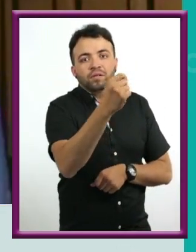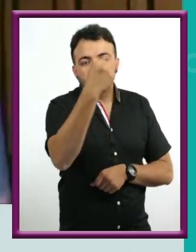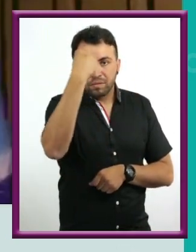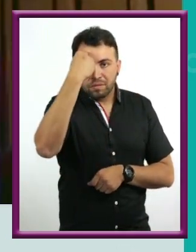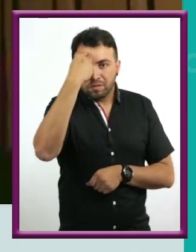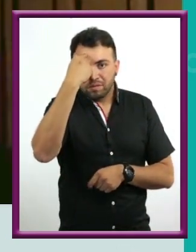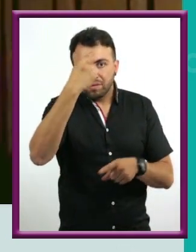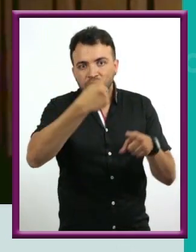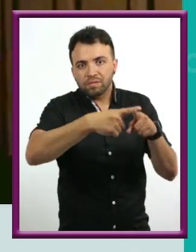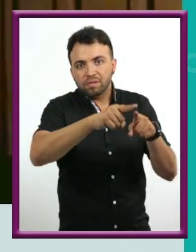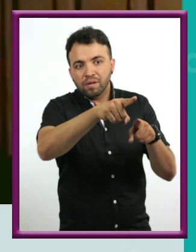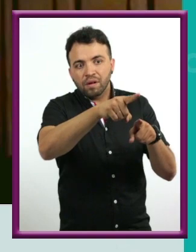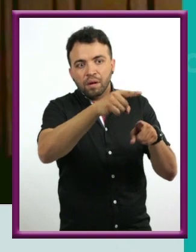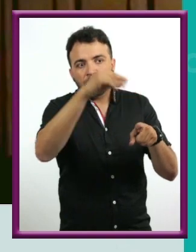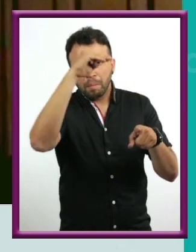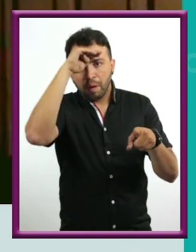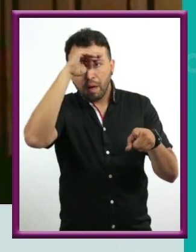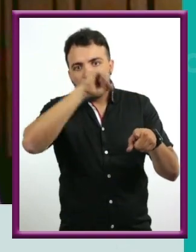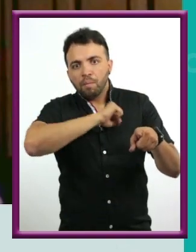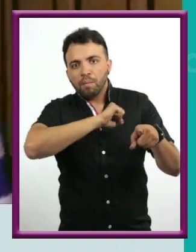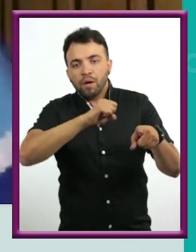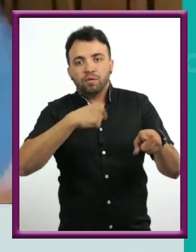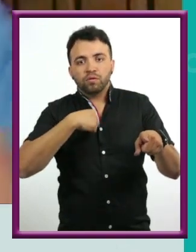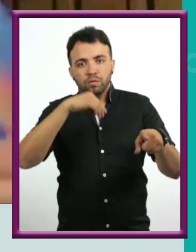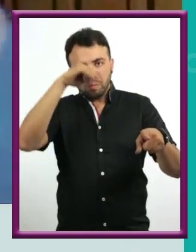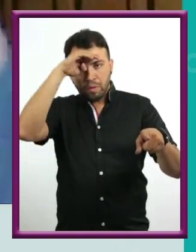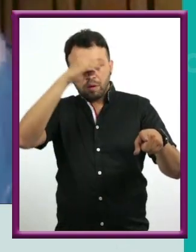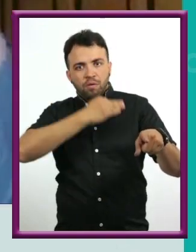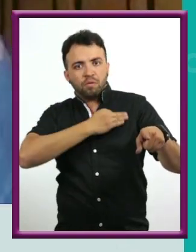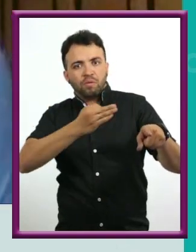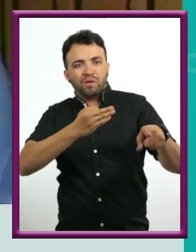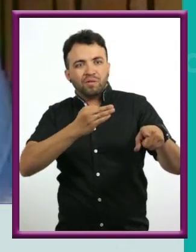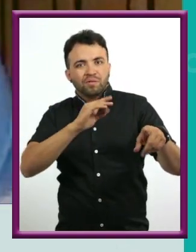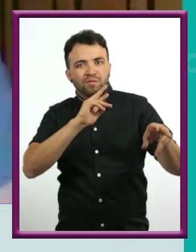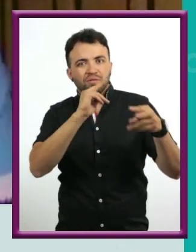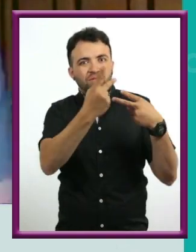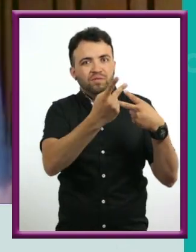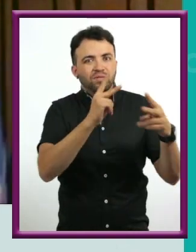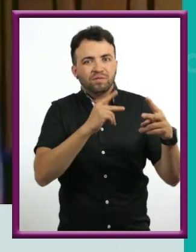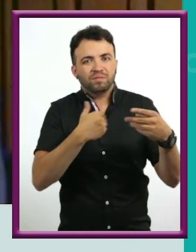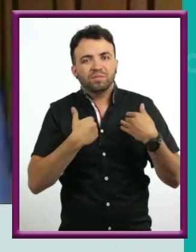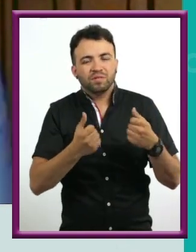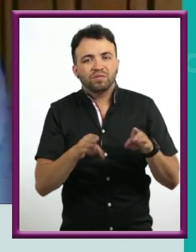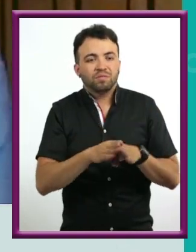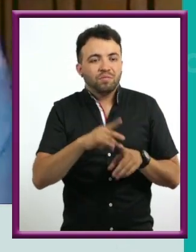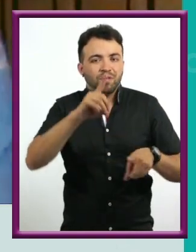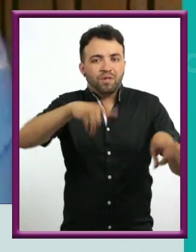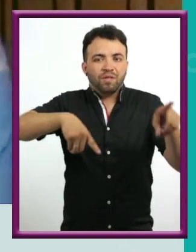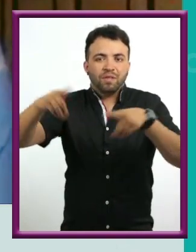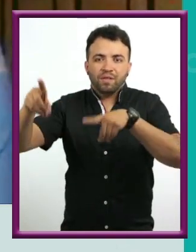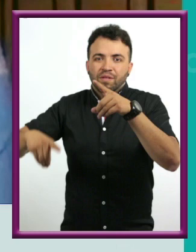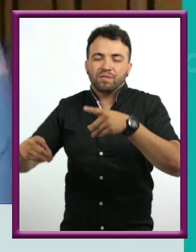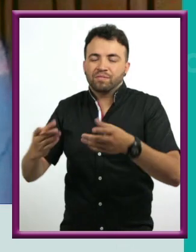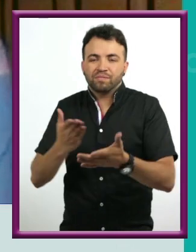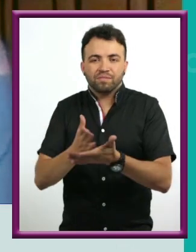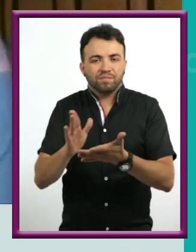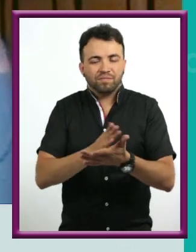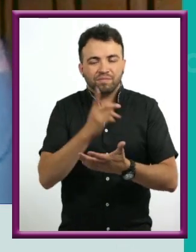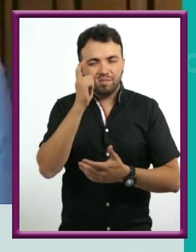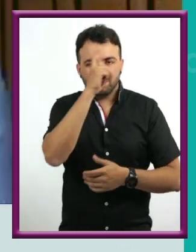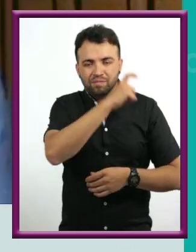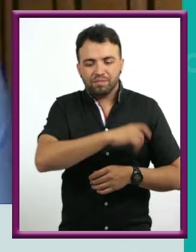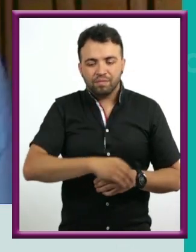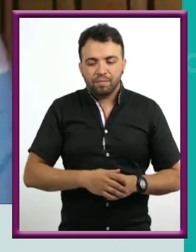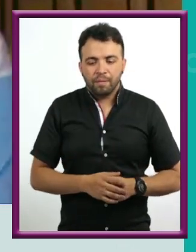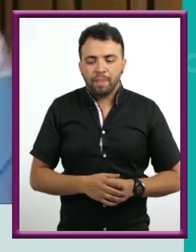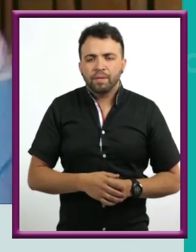es malo. Para unas personas algo que hace es bueno, pero para otras es malo. Entonces, por eso es muy difícil, considero que es algo muy